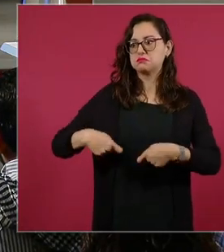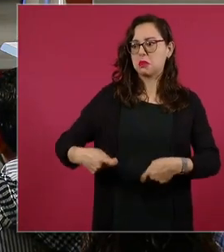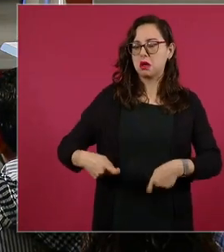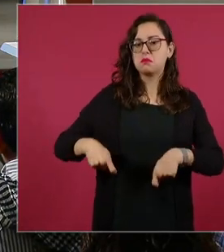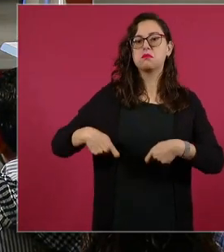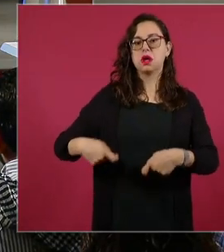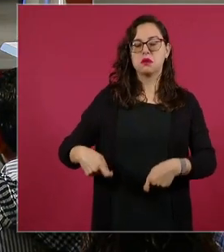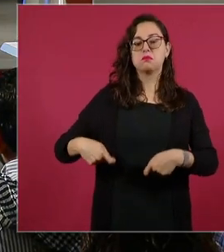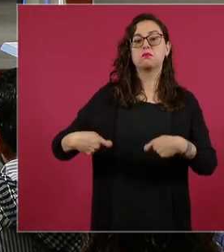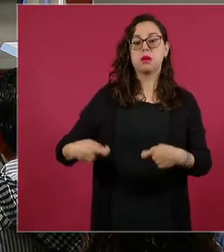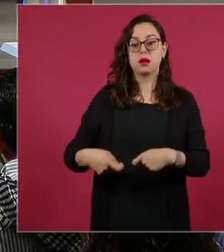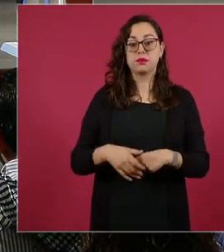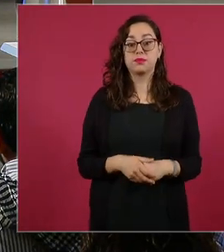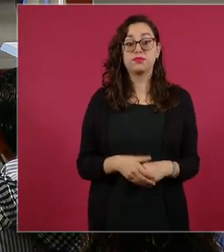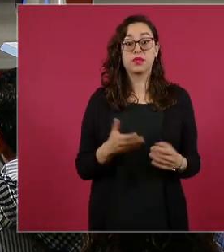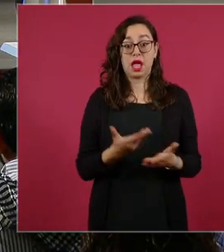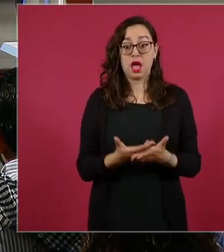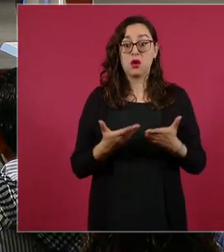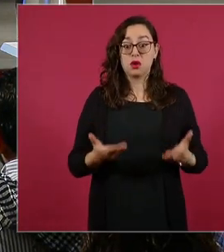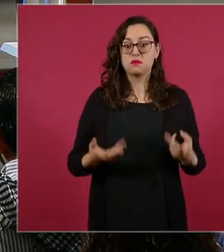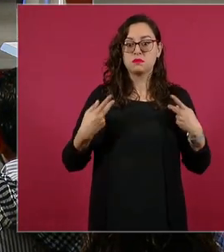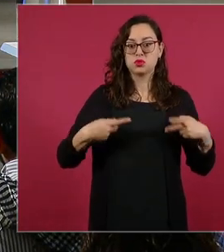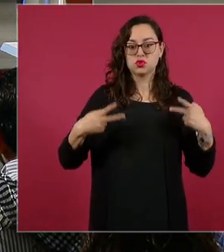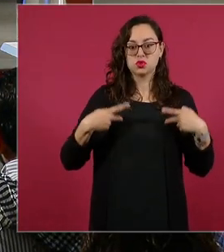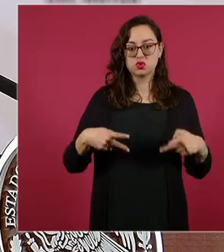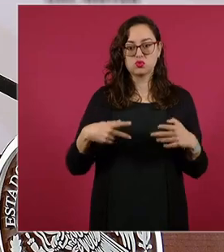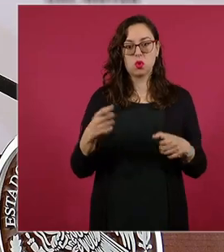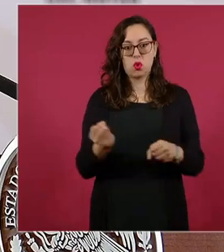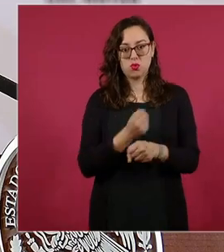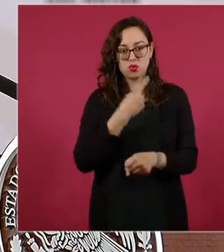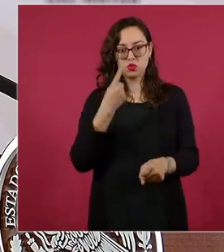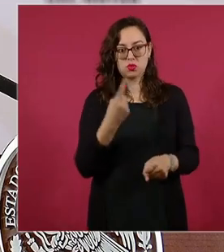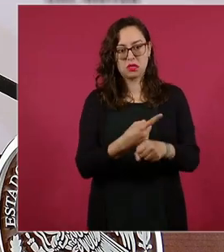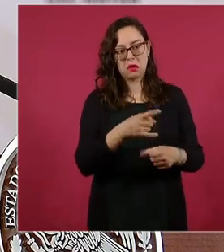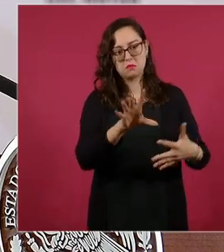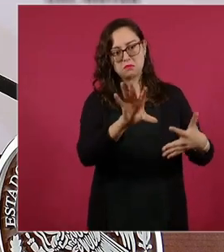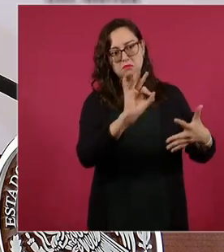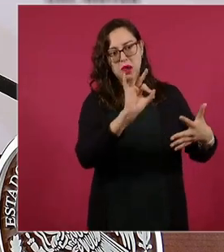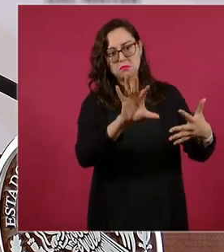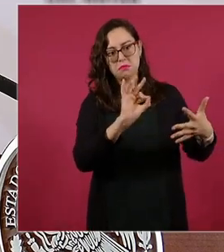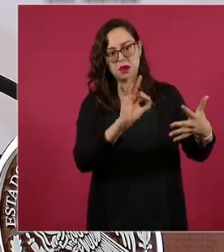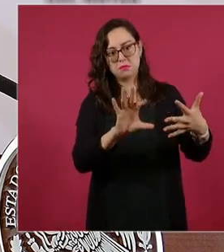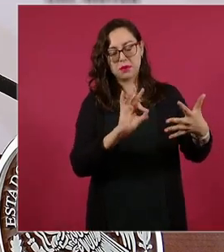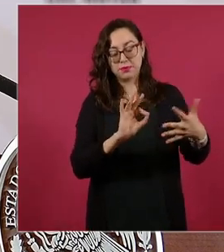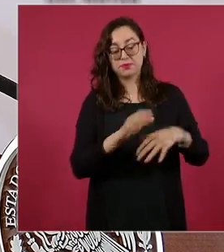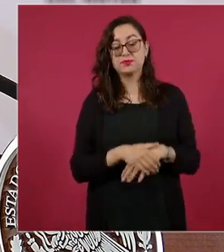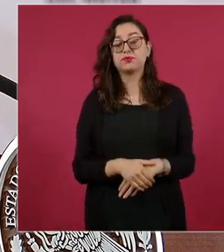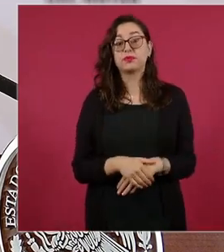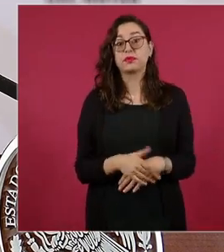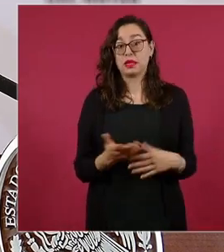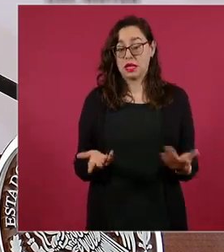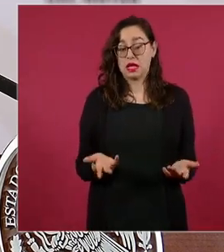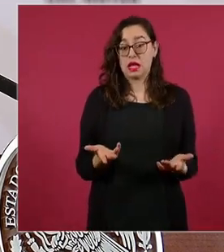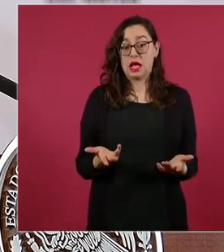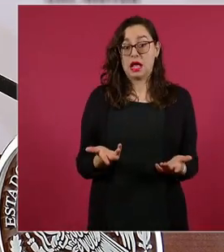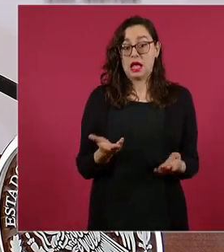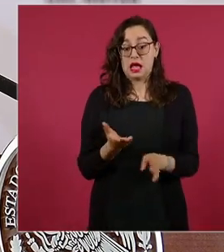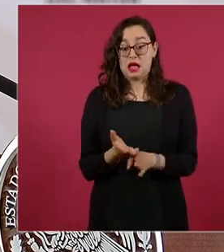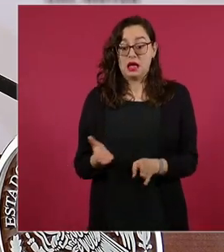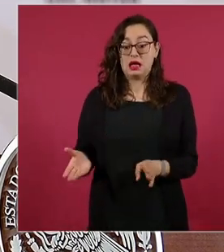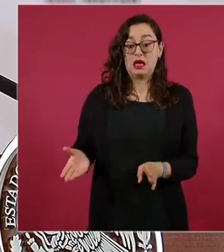distintas opciones. También recordar que previo a la reforma de 2020 que planteó el presidente de la República,